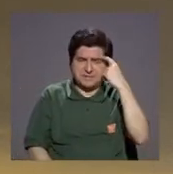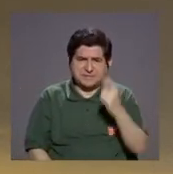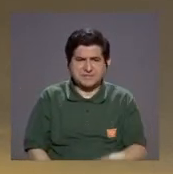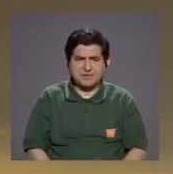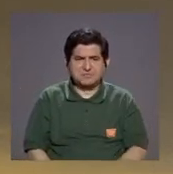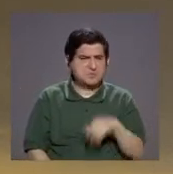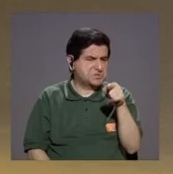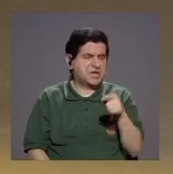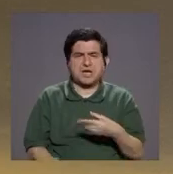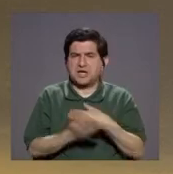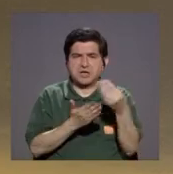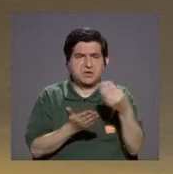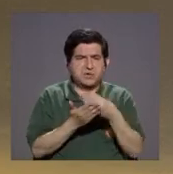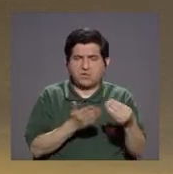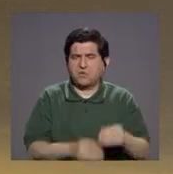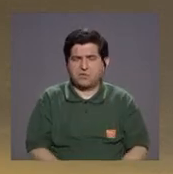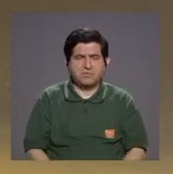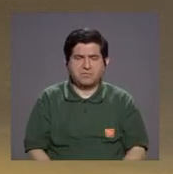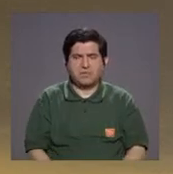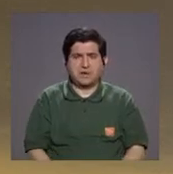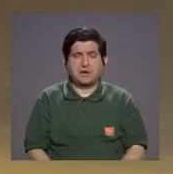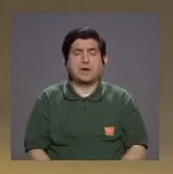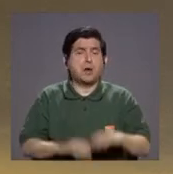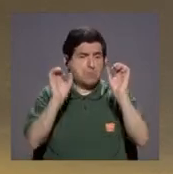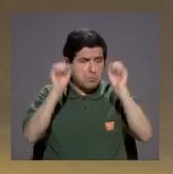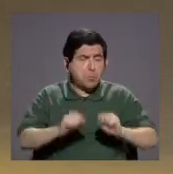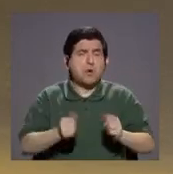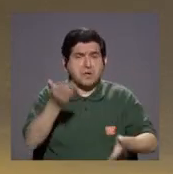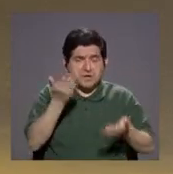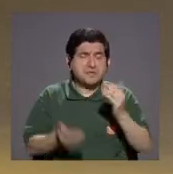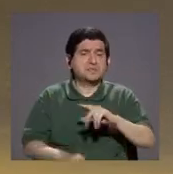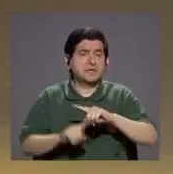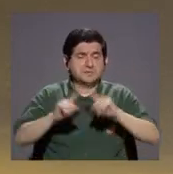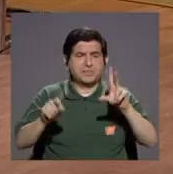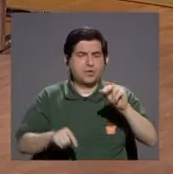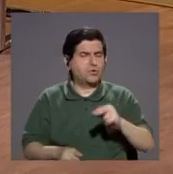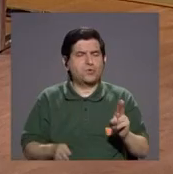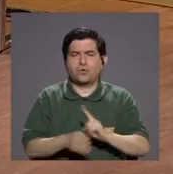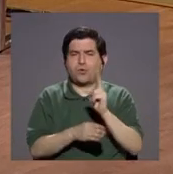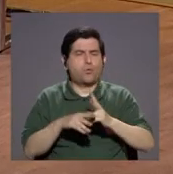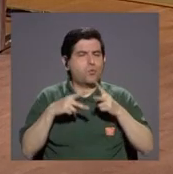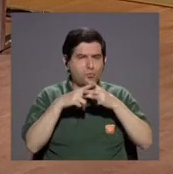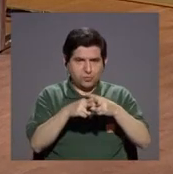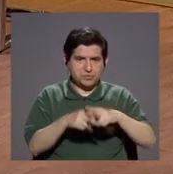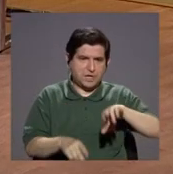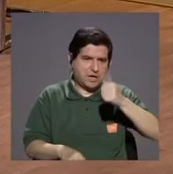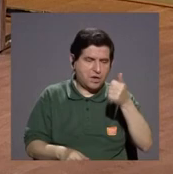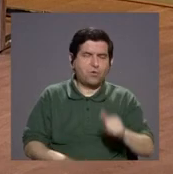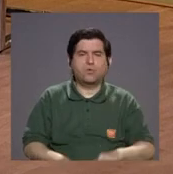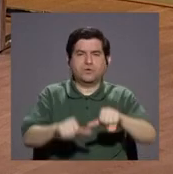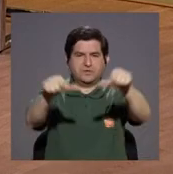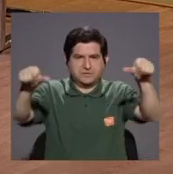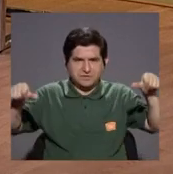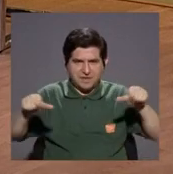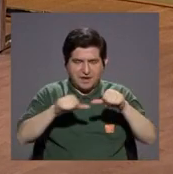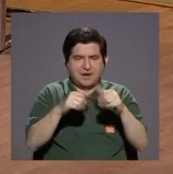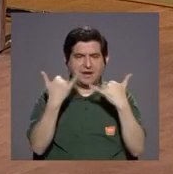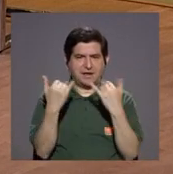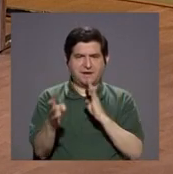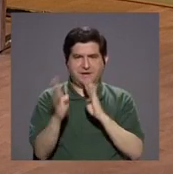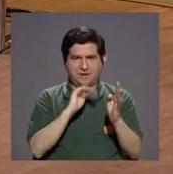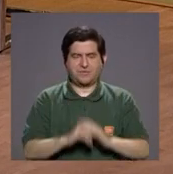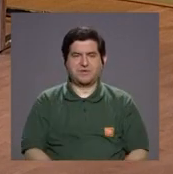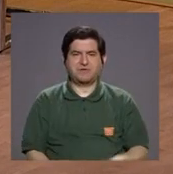monje pero no usarían del crédito de monjes por una y la otra parte que es la dimensión y eso estaba hablando francos